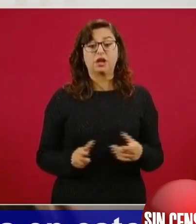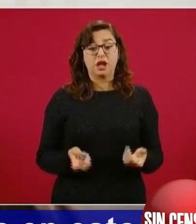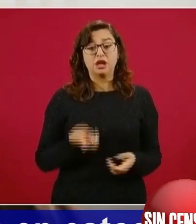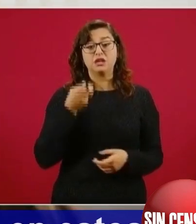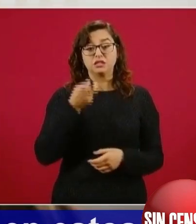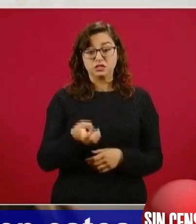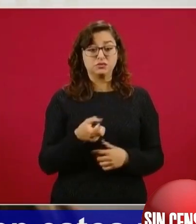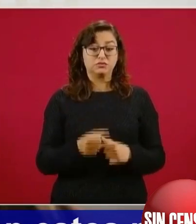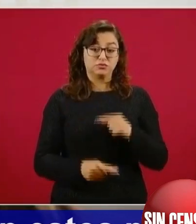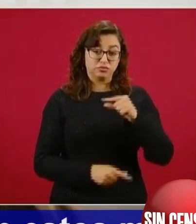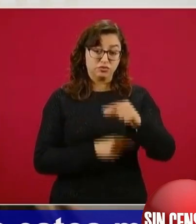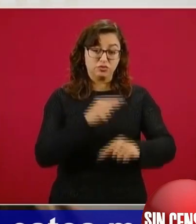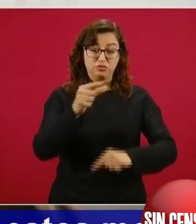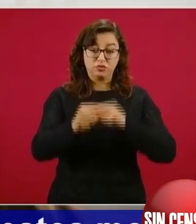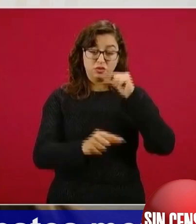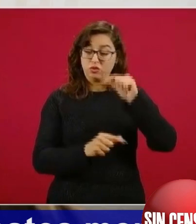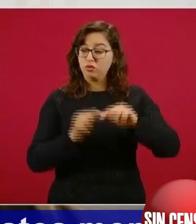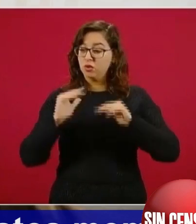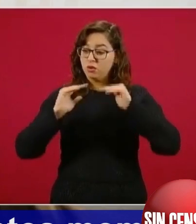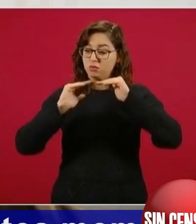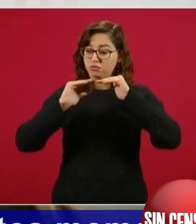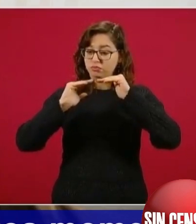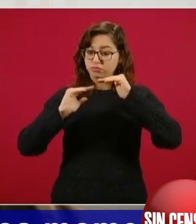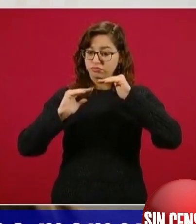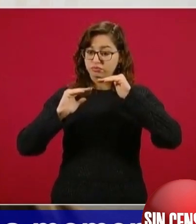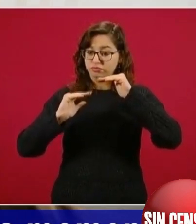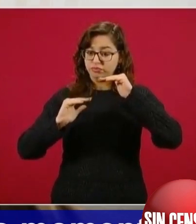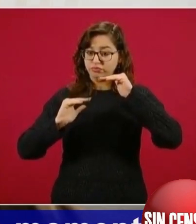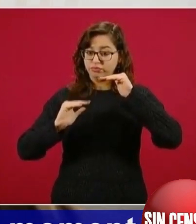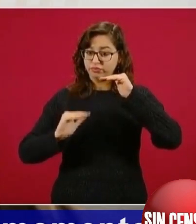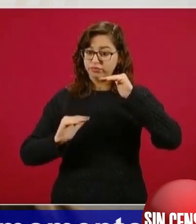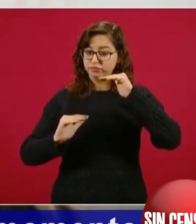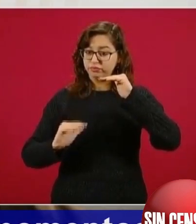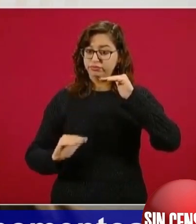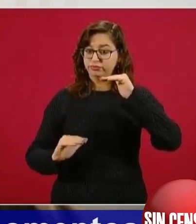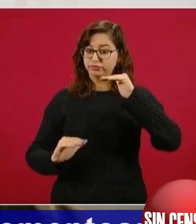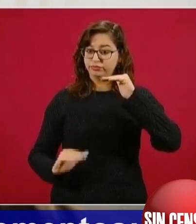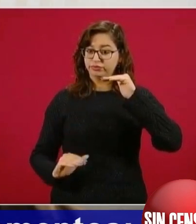produciendo una monstruosa desigualdad, en donde una minoría